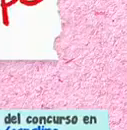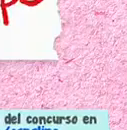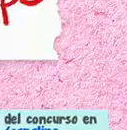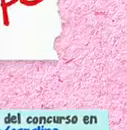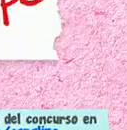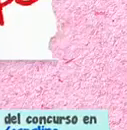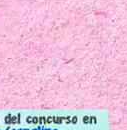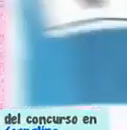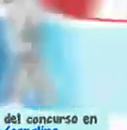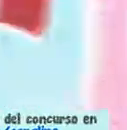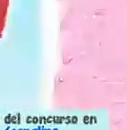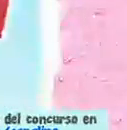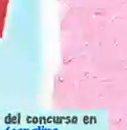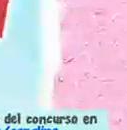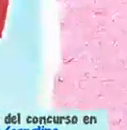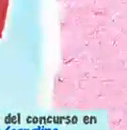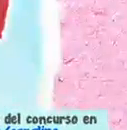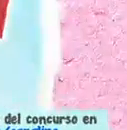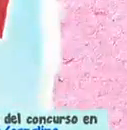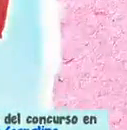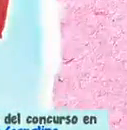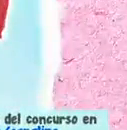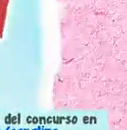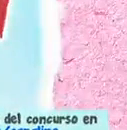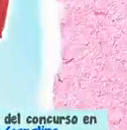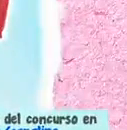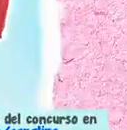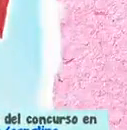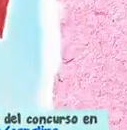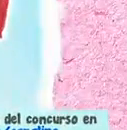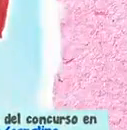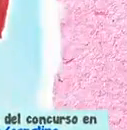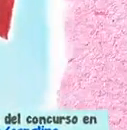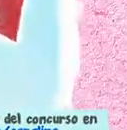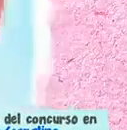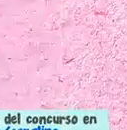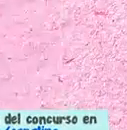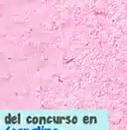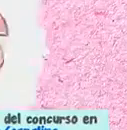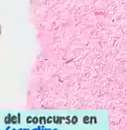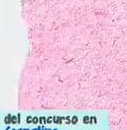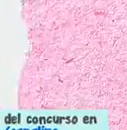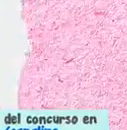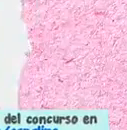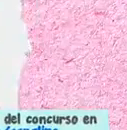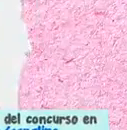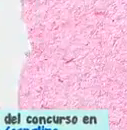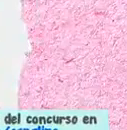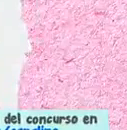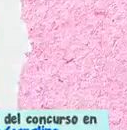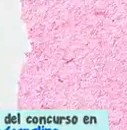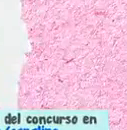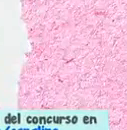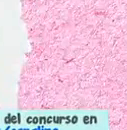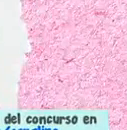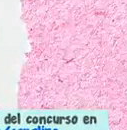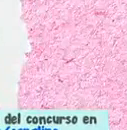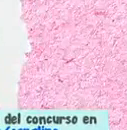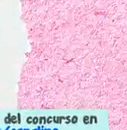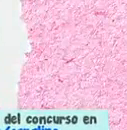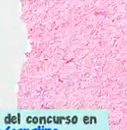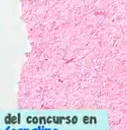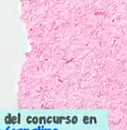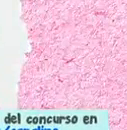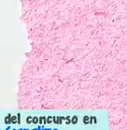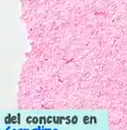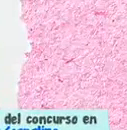ipdigital@irtp.gov.pe y haz que conozcan un poco más nuestro país. Los mejores 31 dibujos recibirán grandes premios.